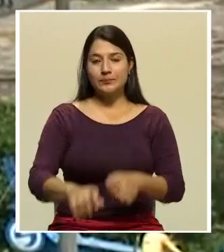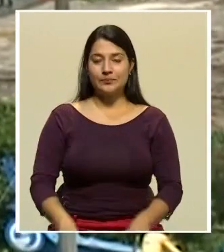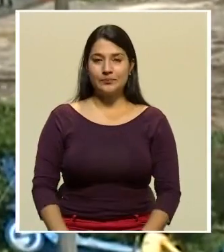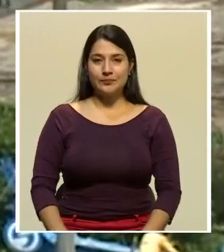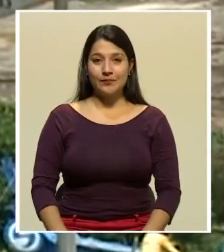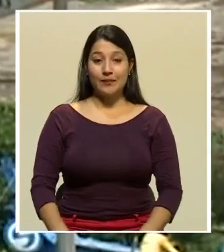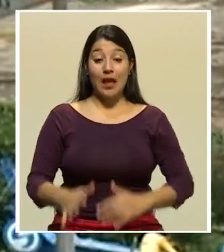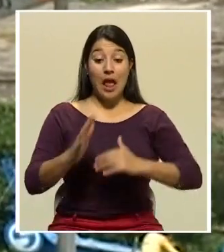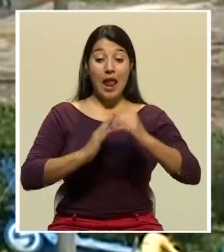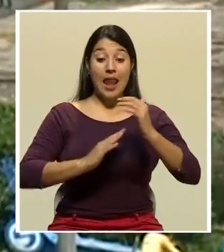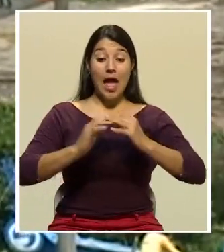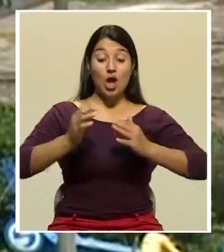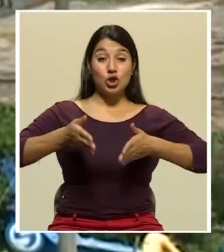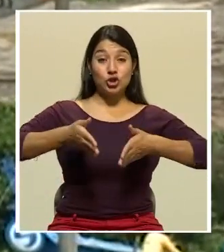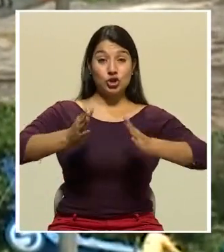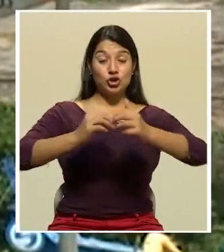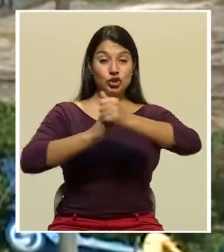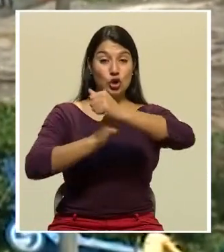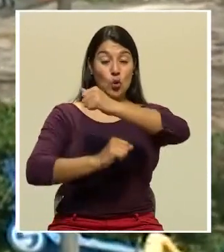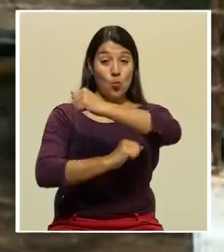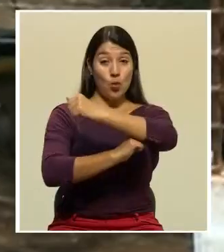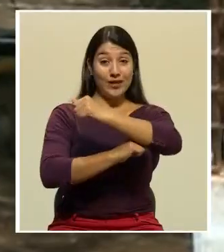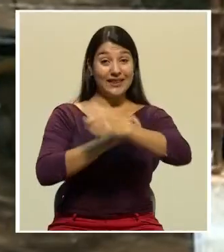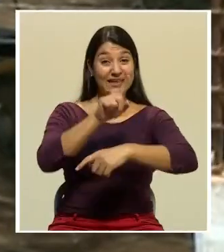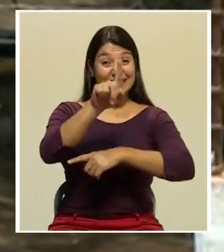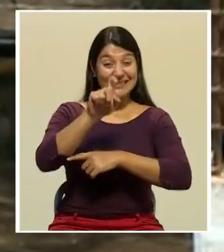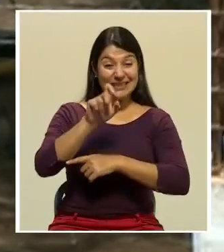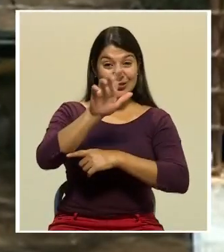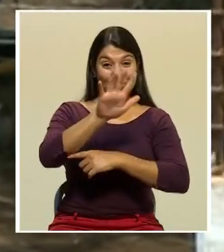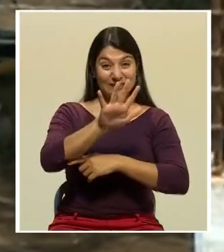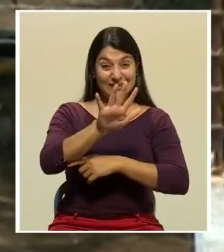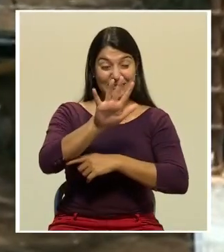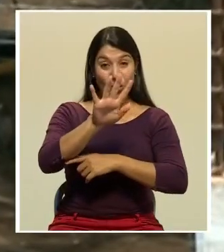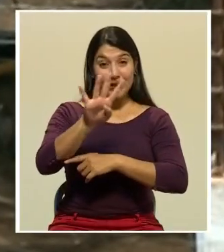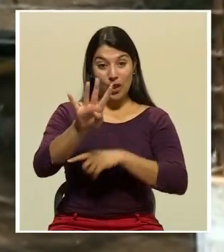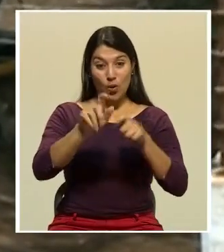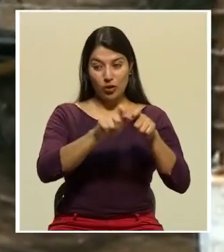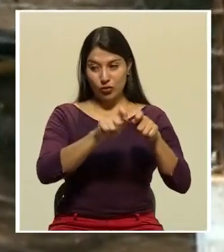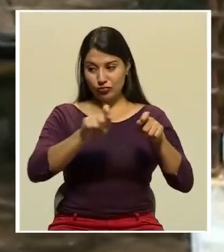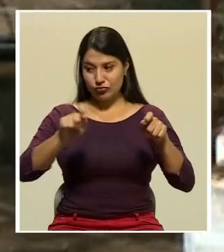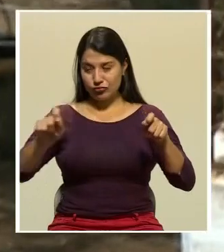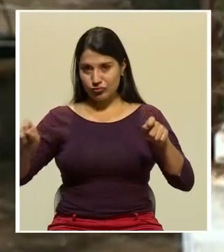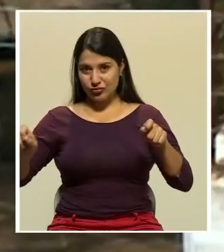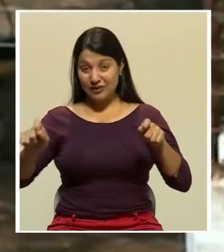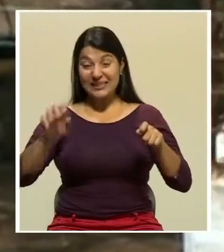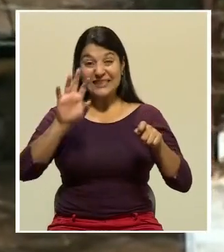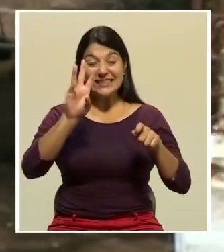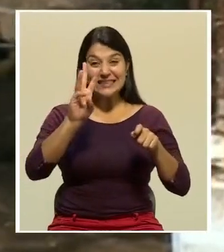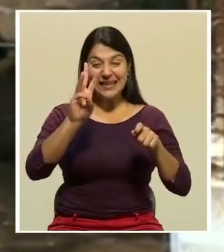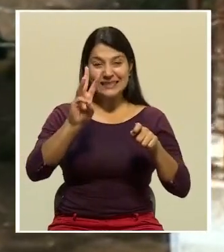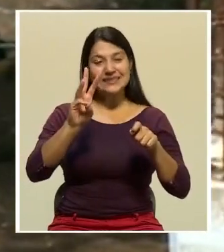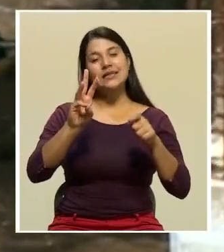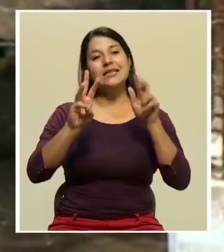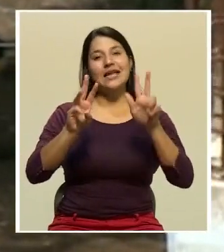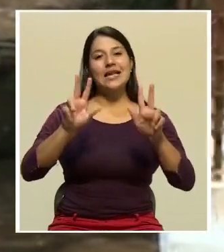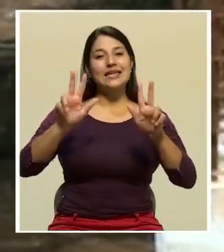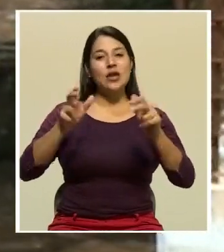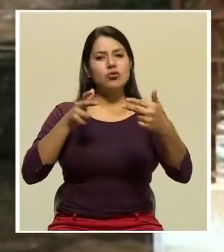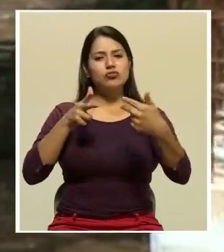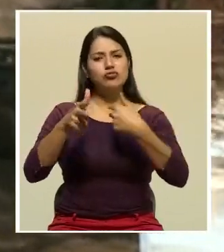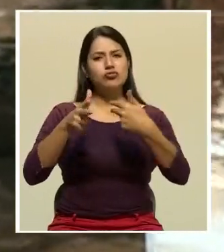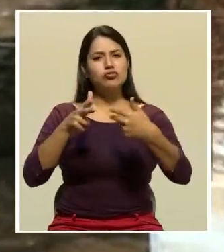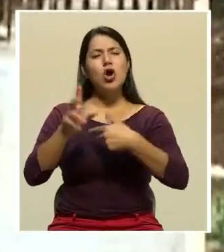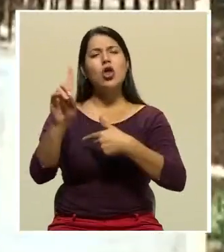La construcción de un puente de 154 metros de largo y 6 carriles ubicado sobre la quebrada Rivera en la León 13 de